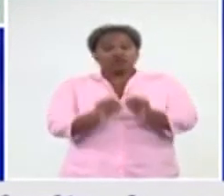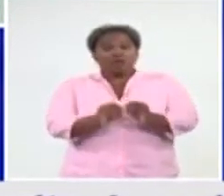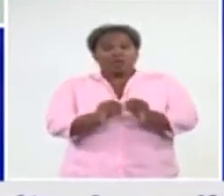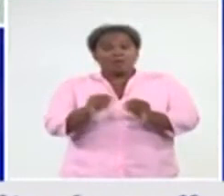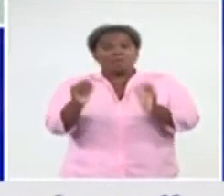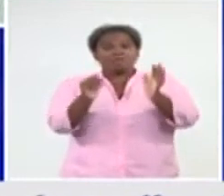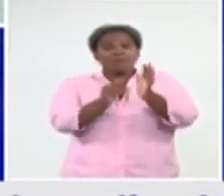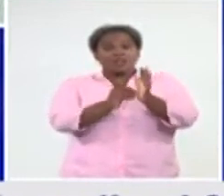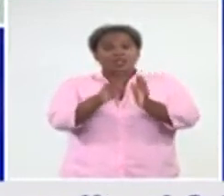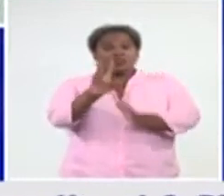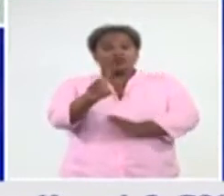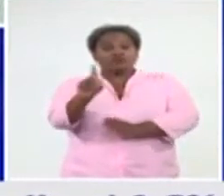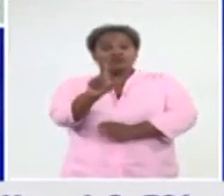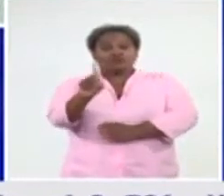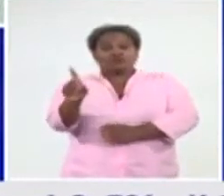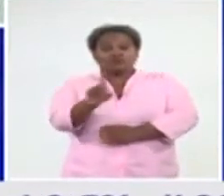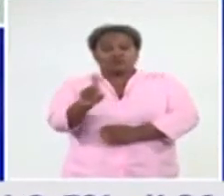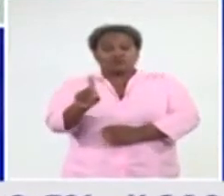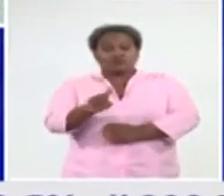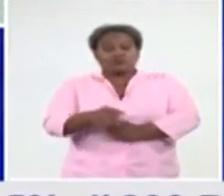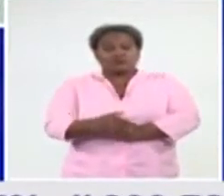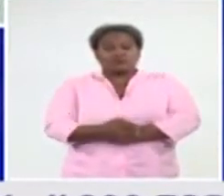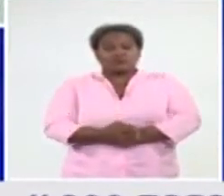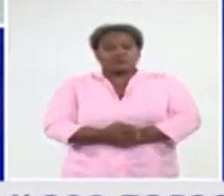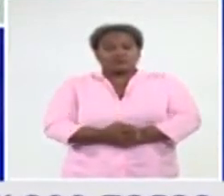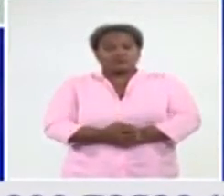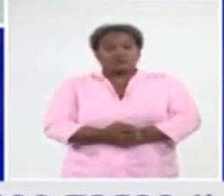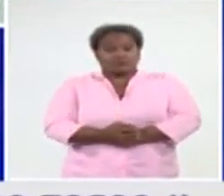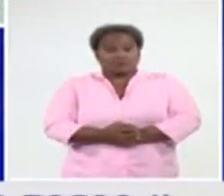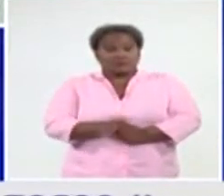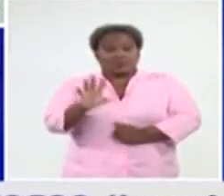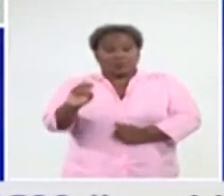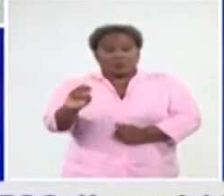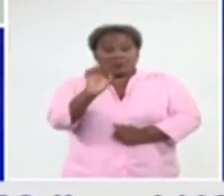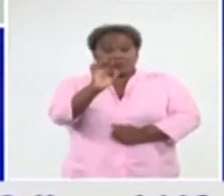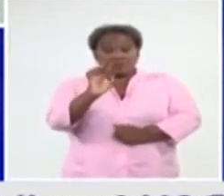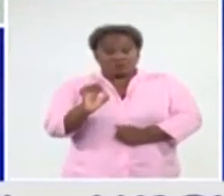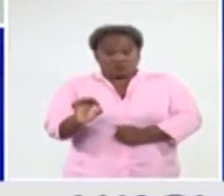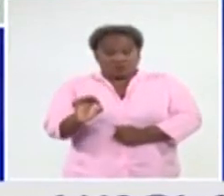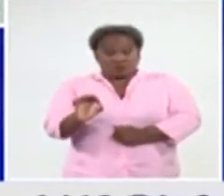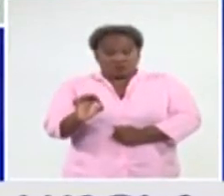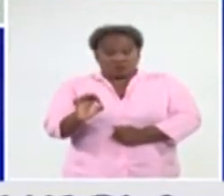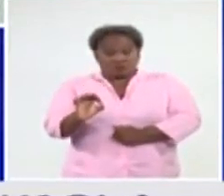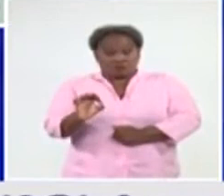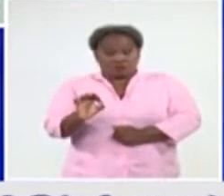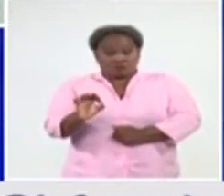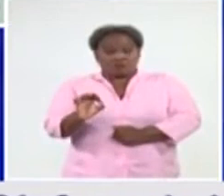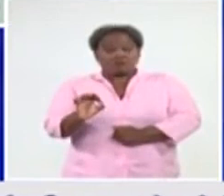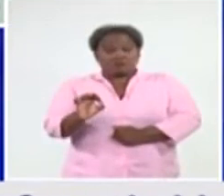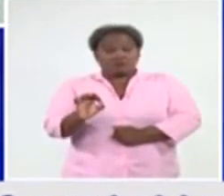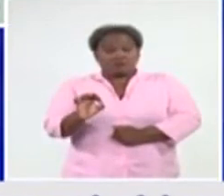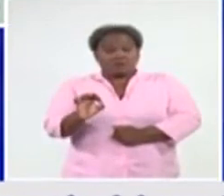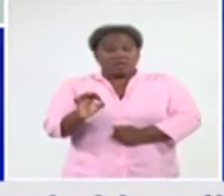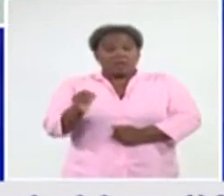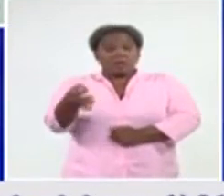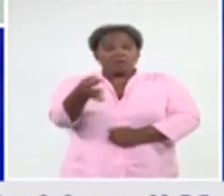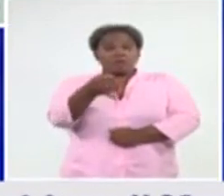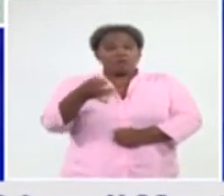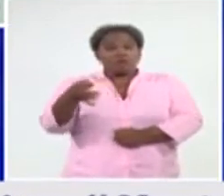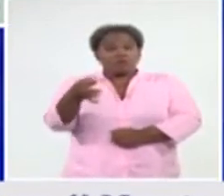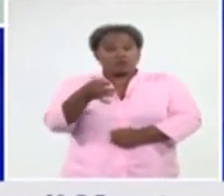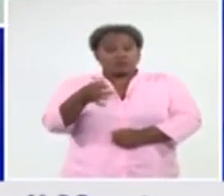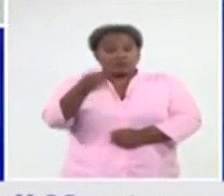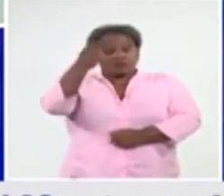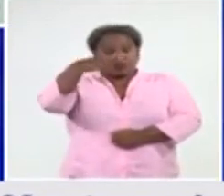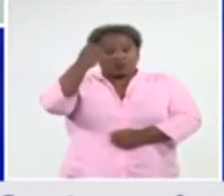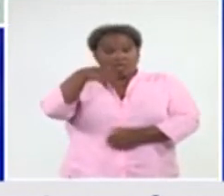total. Hay que decir que el 50% se concentra en el día de ayer en el municipio de Ciego de